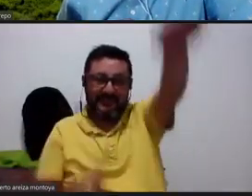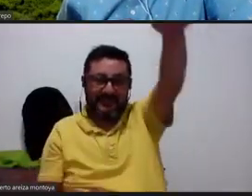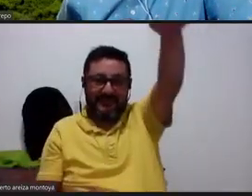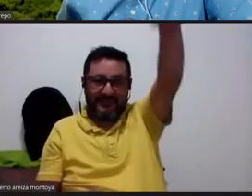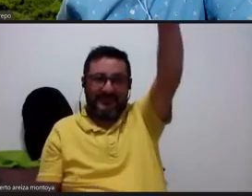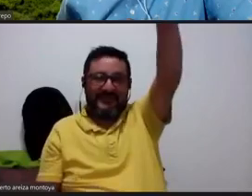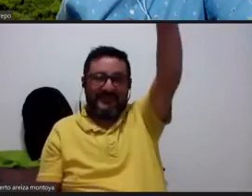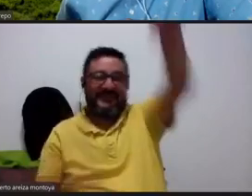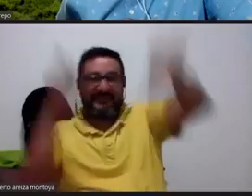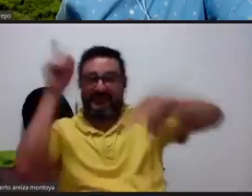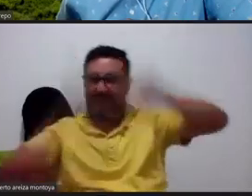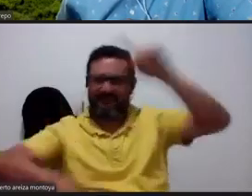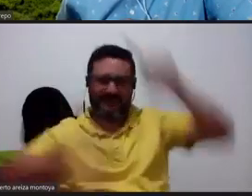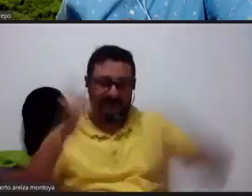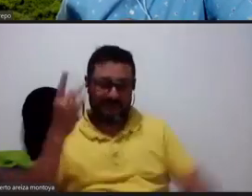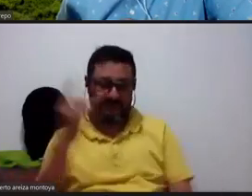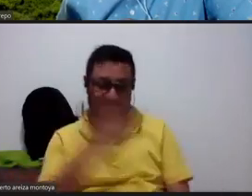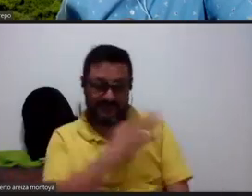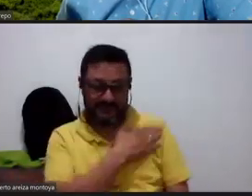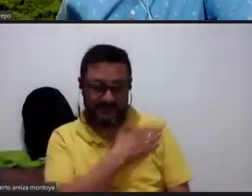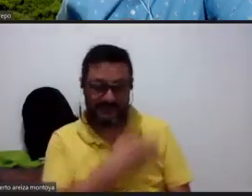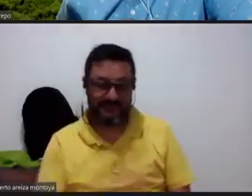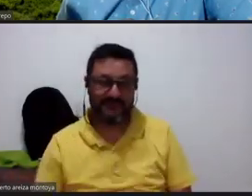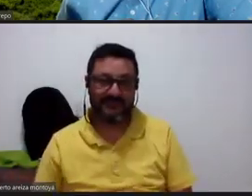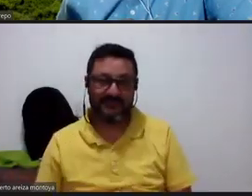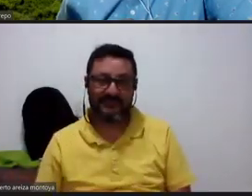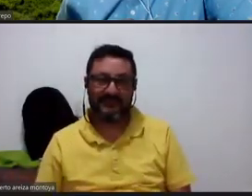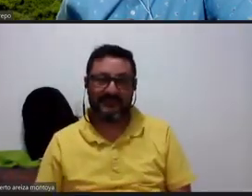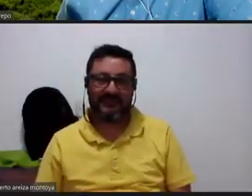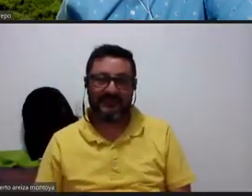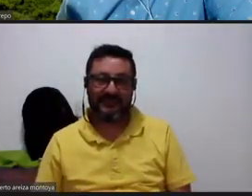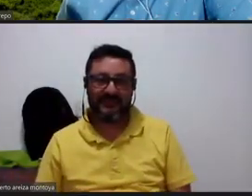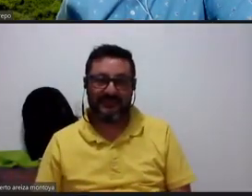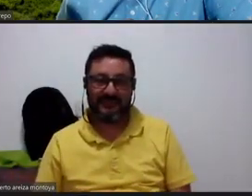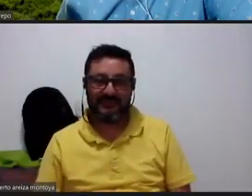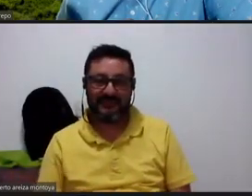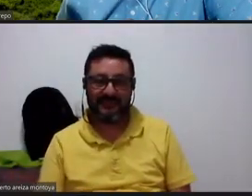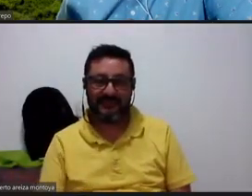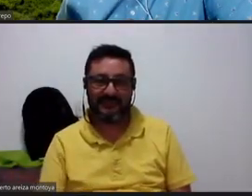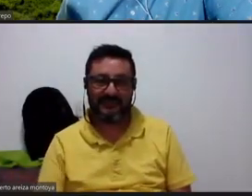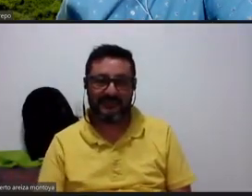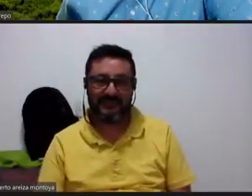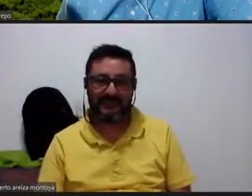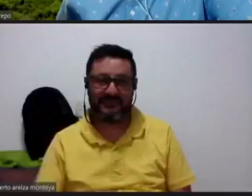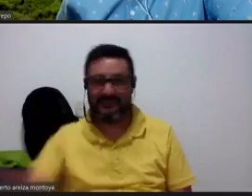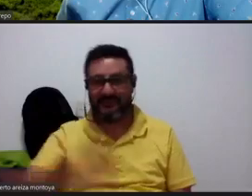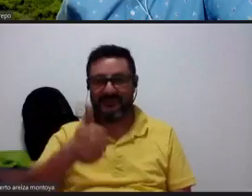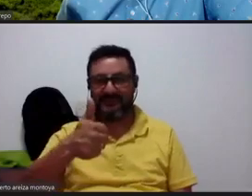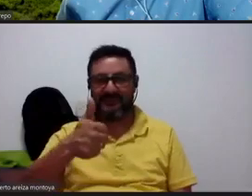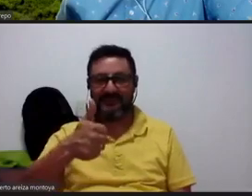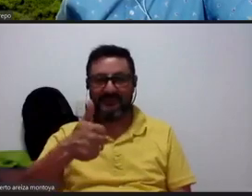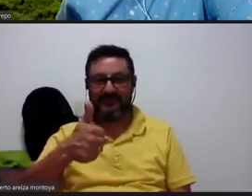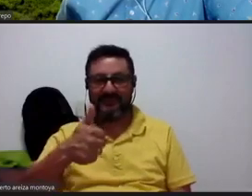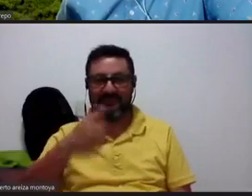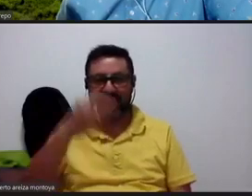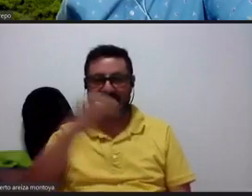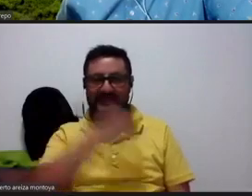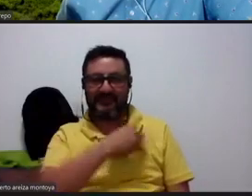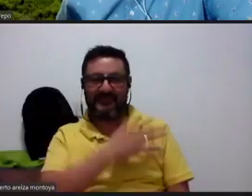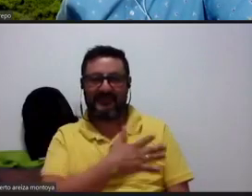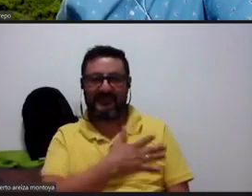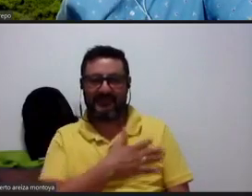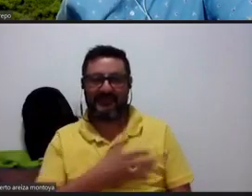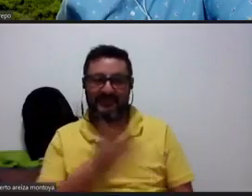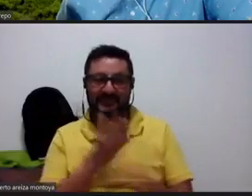cabeza. Entonces estaba como en traje de fisioterapia, toda la cosa, y pedí una segunda opinión. Y llegué donde Alejo,